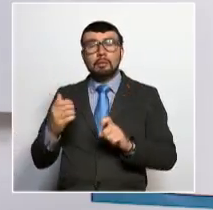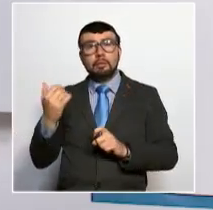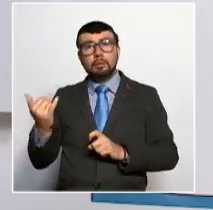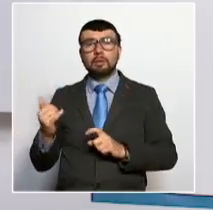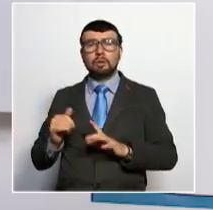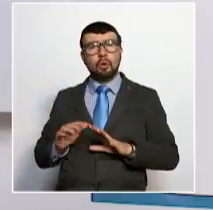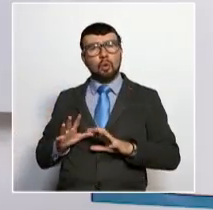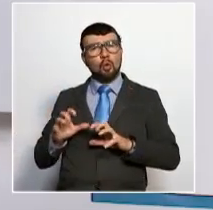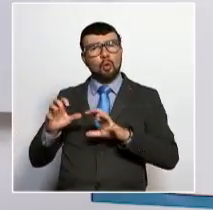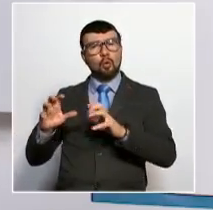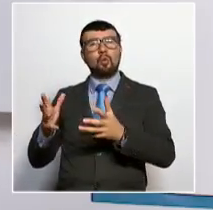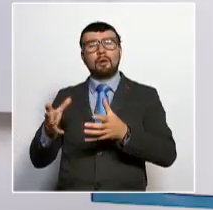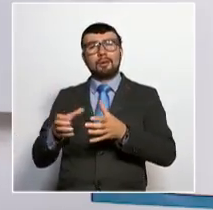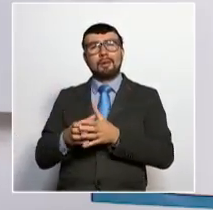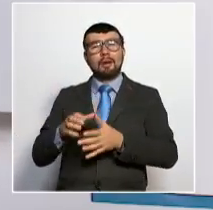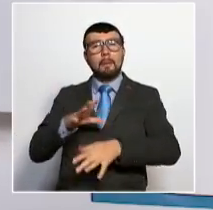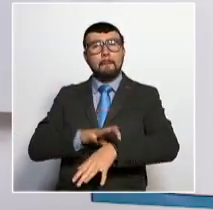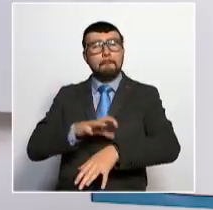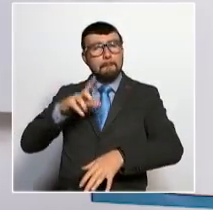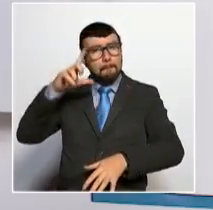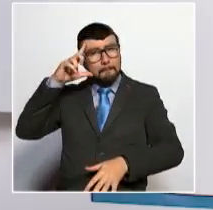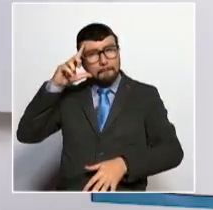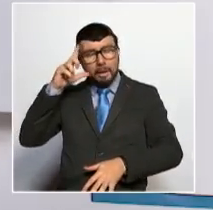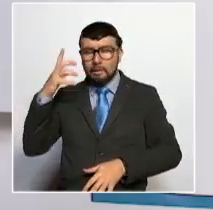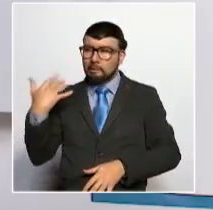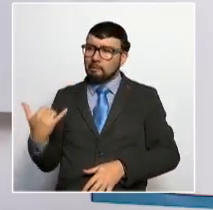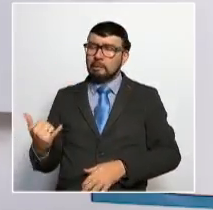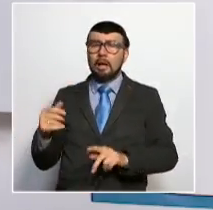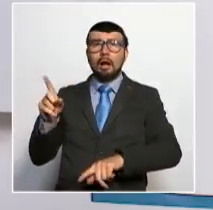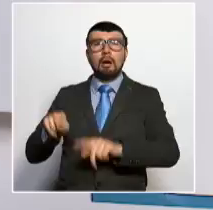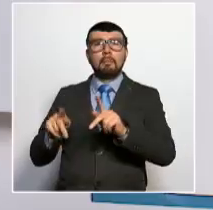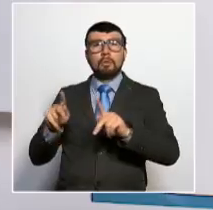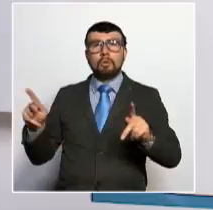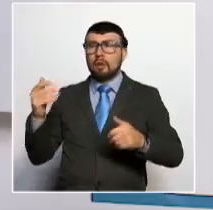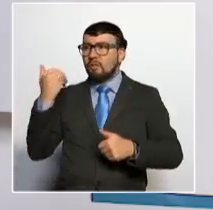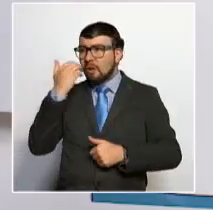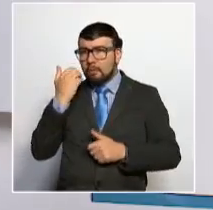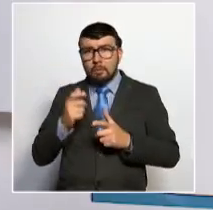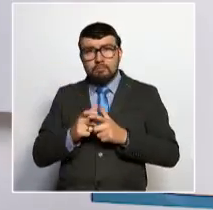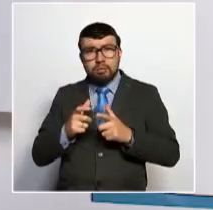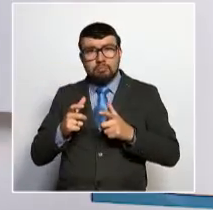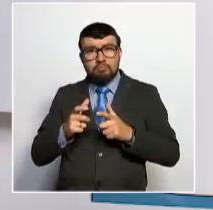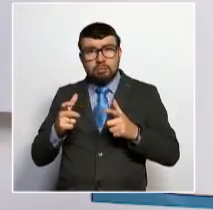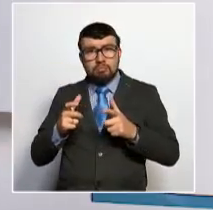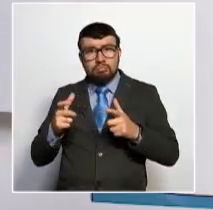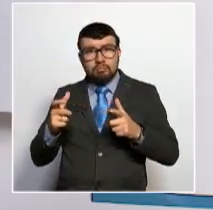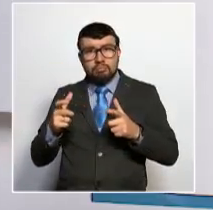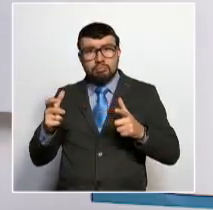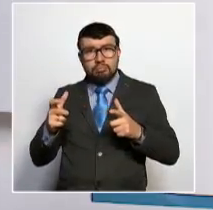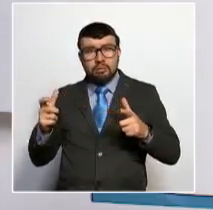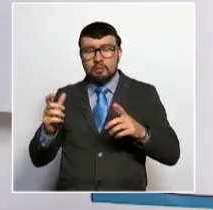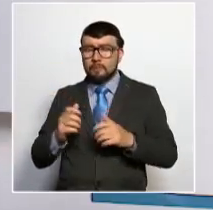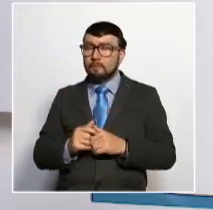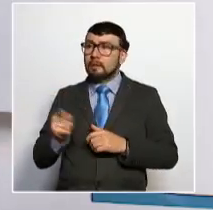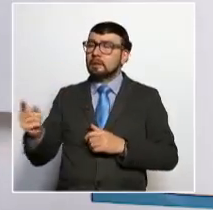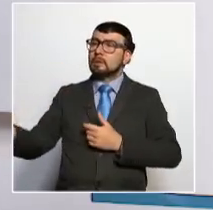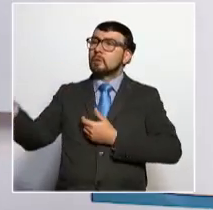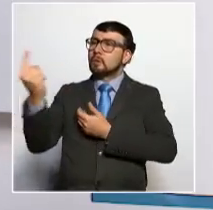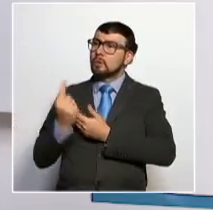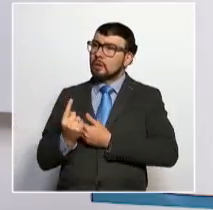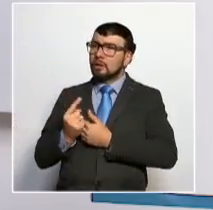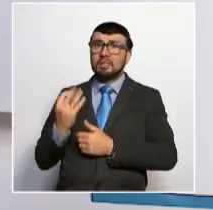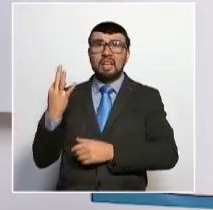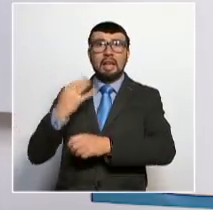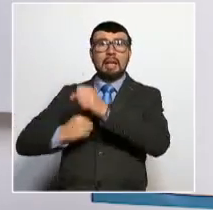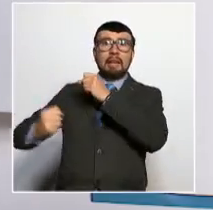personas tan graves porque la enfermedad les avanza. Y cuando llegan ya a consulta, no, es que le perdieron 3 años a la